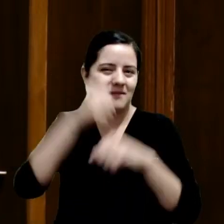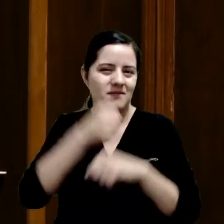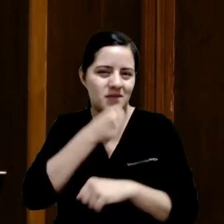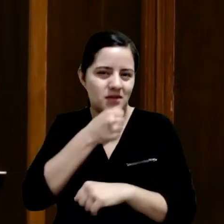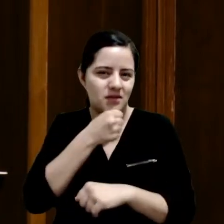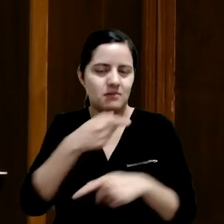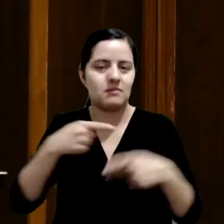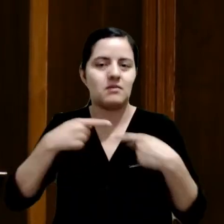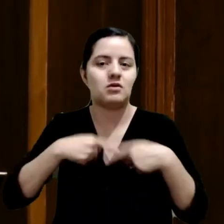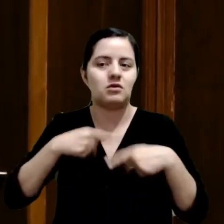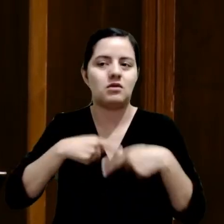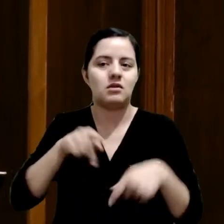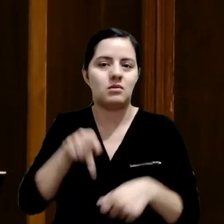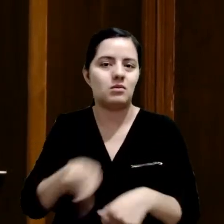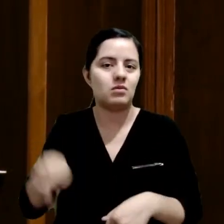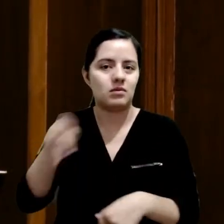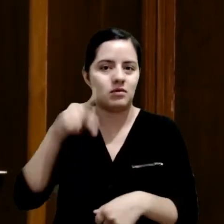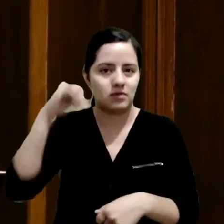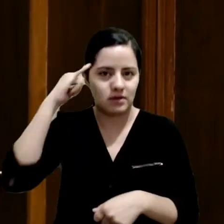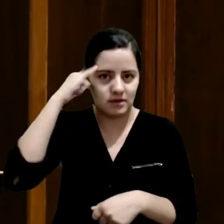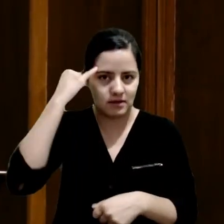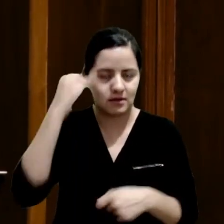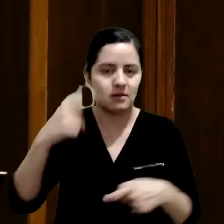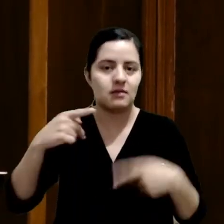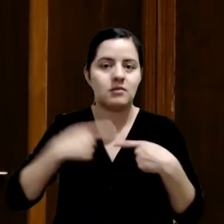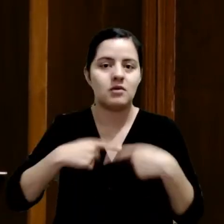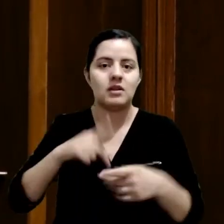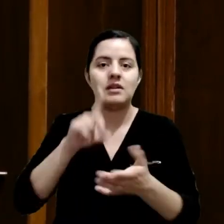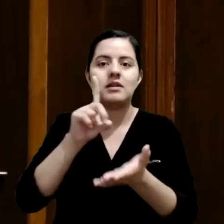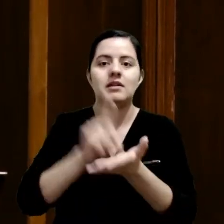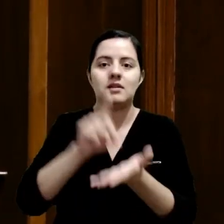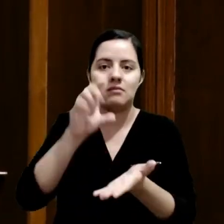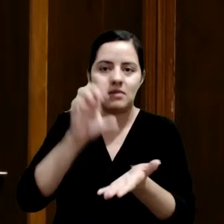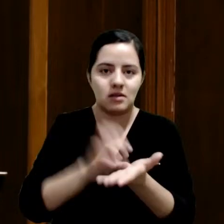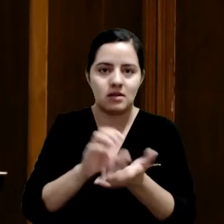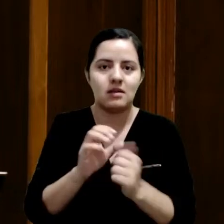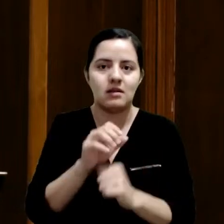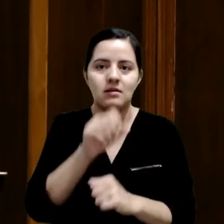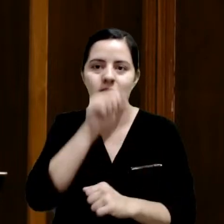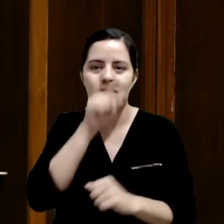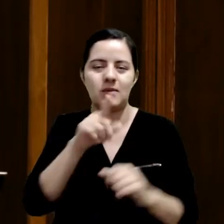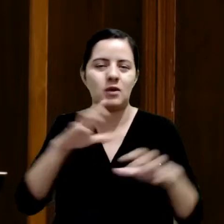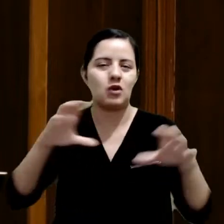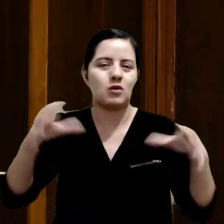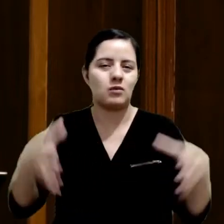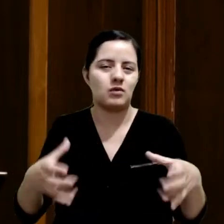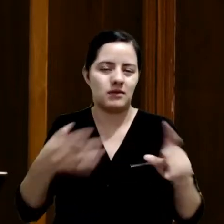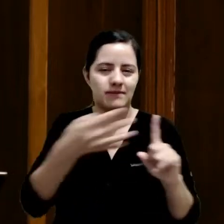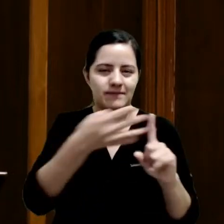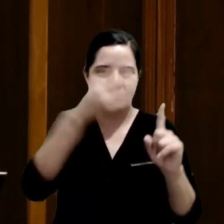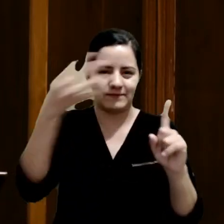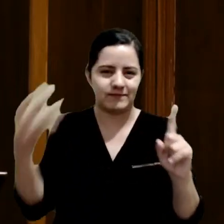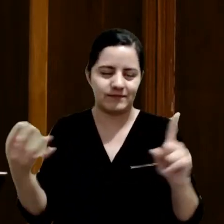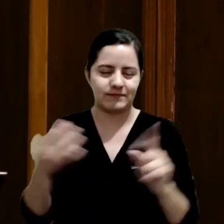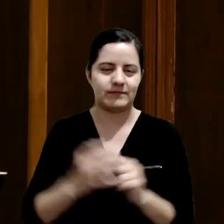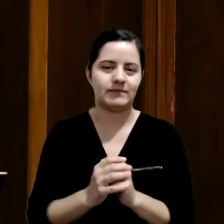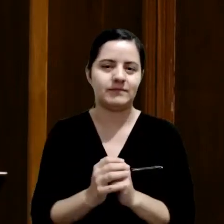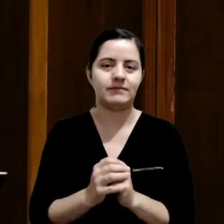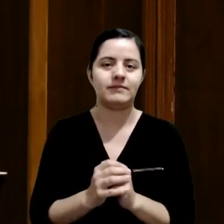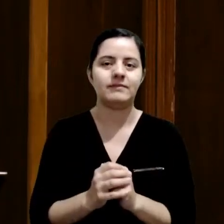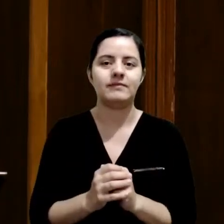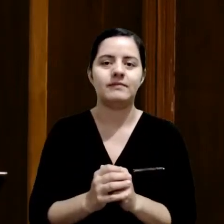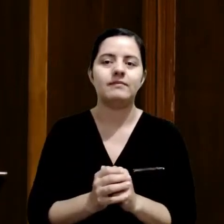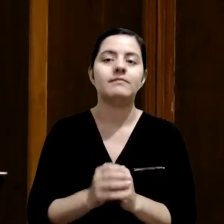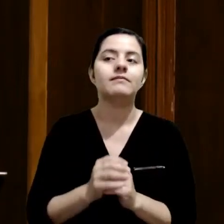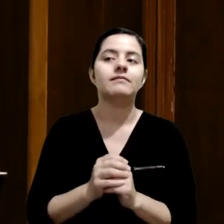los pueblos indígenas, personas con discapacidad y de la comunidad LGBTIQ+, que